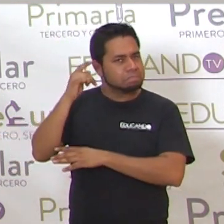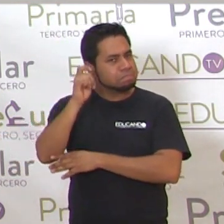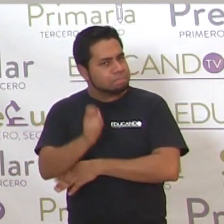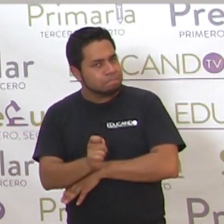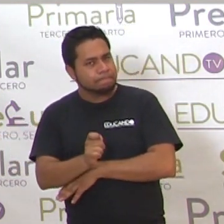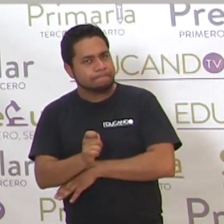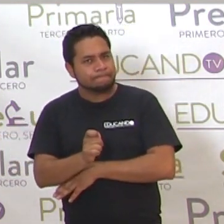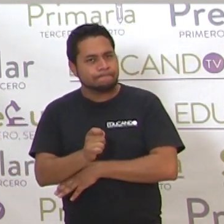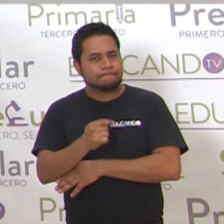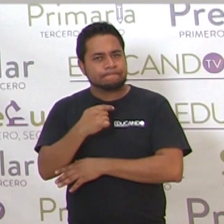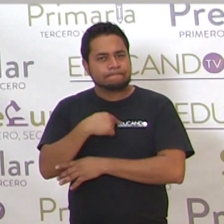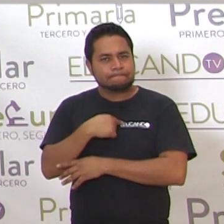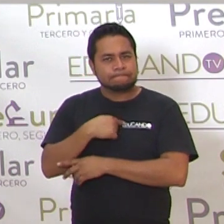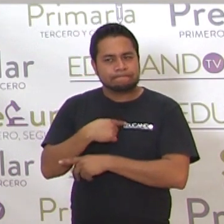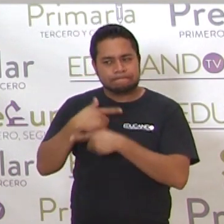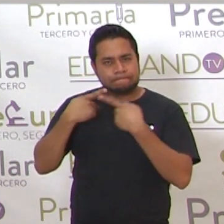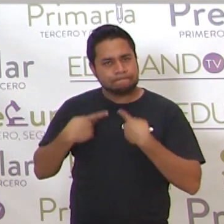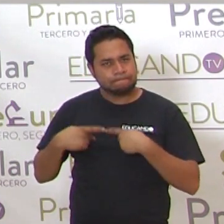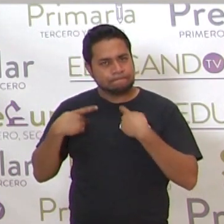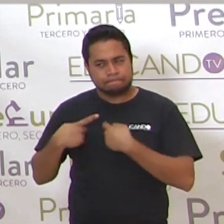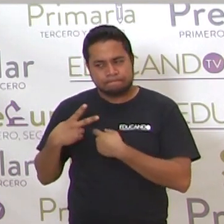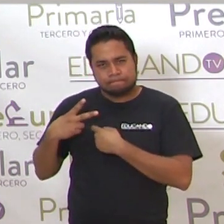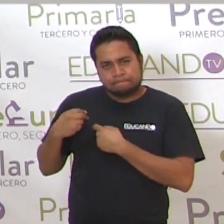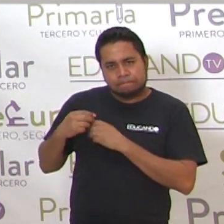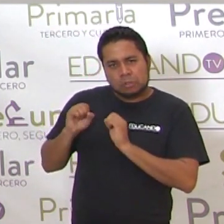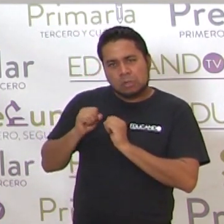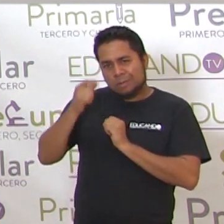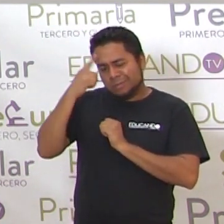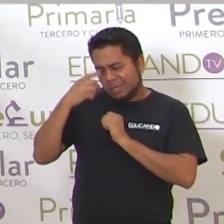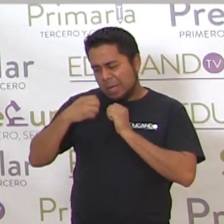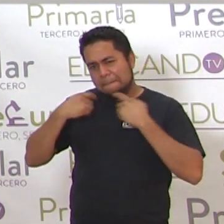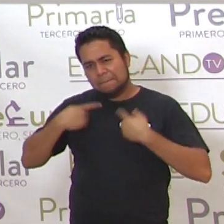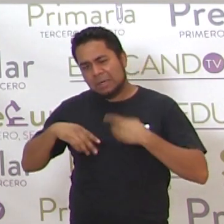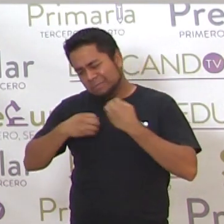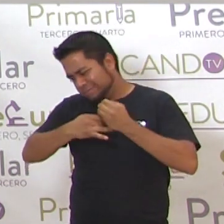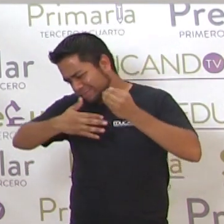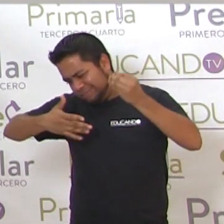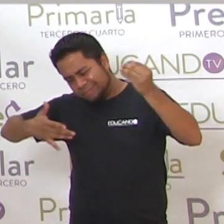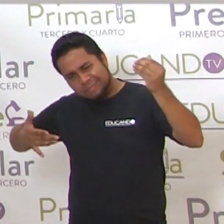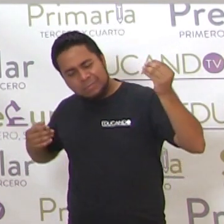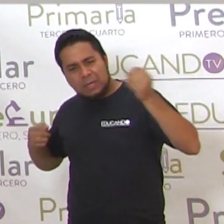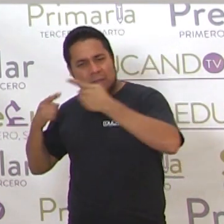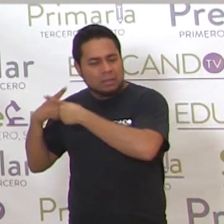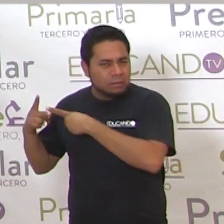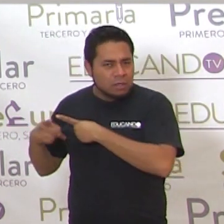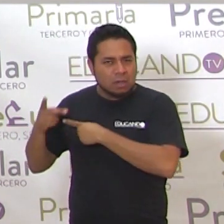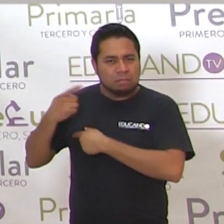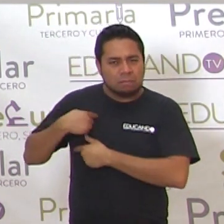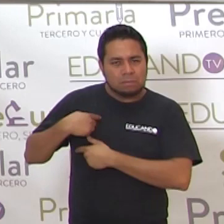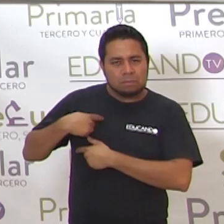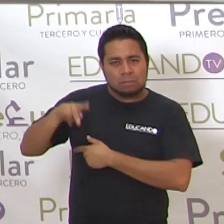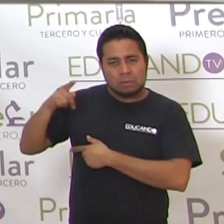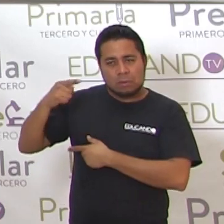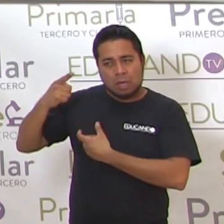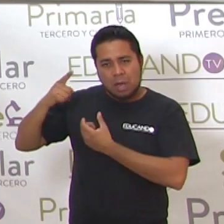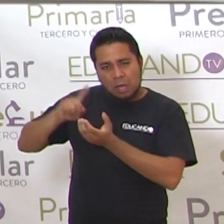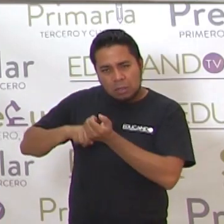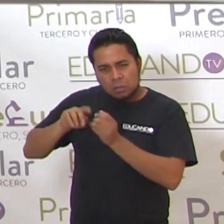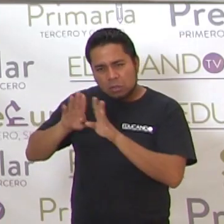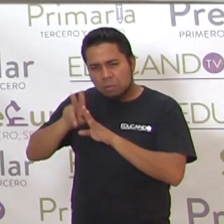no eres el remitente o que vienen para muchas personas pero que no están dentro de tus prioridades